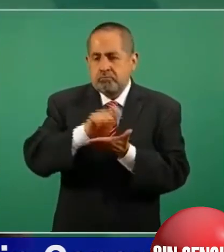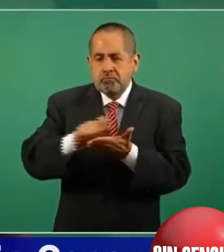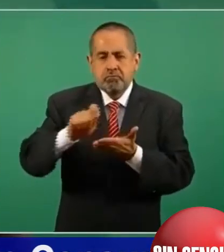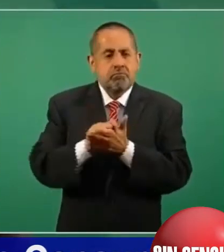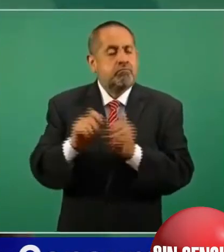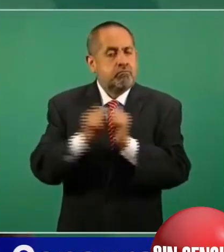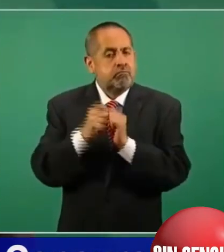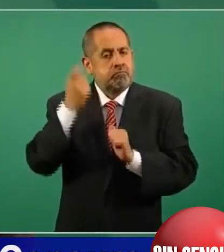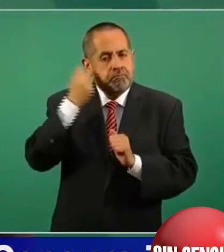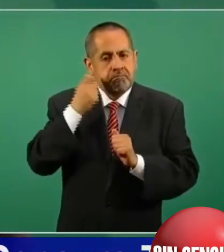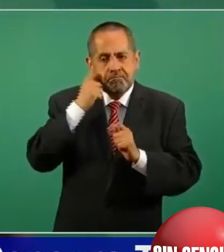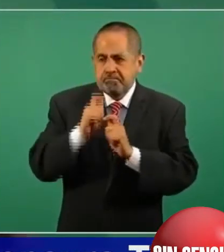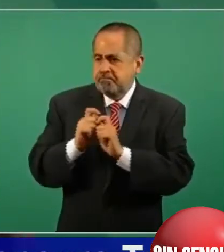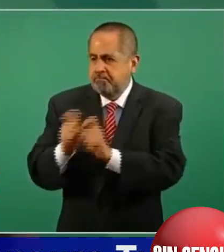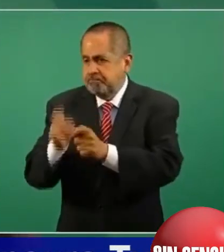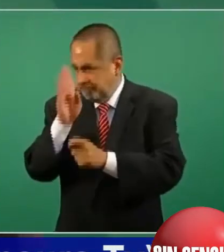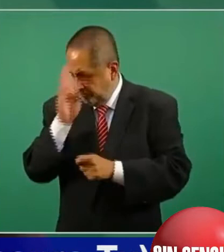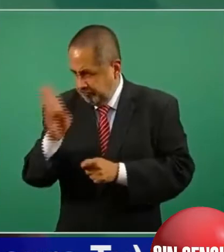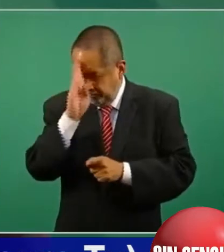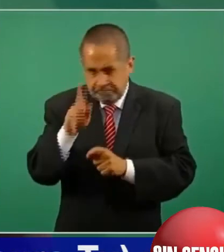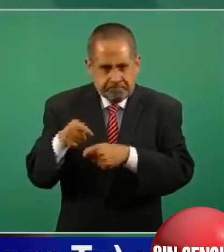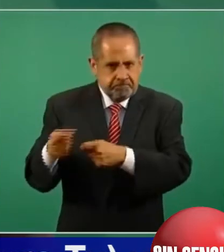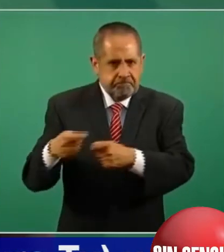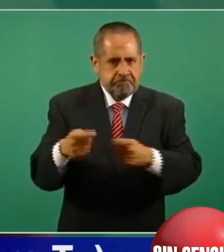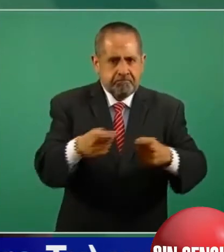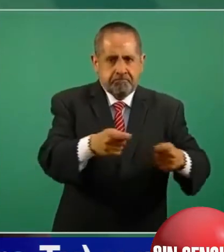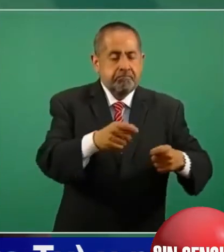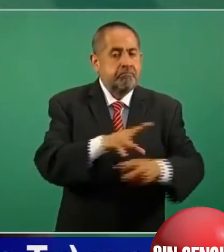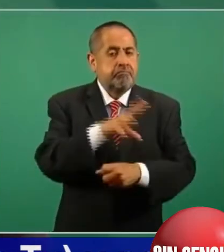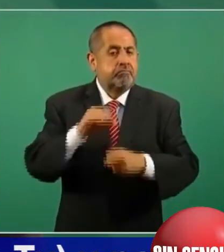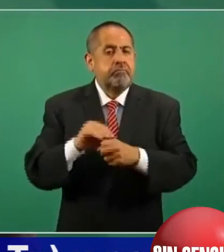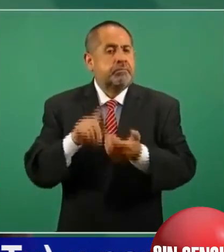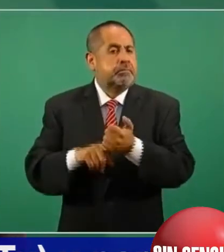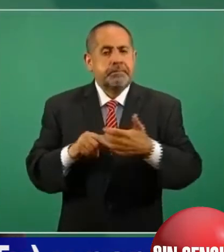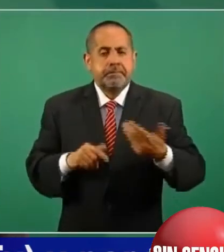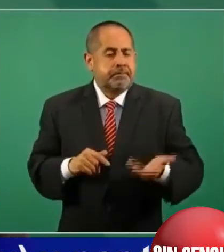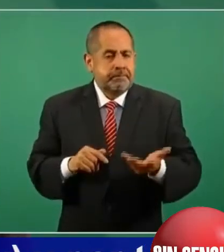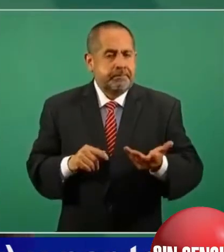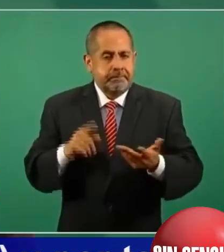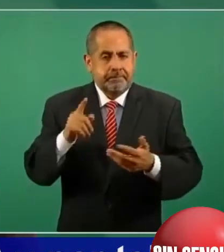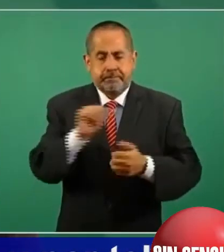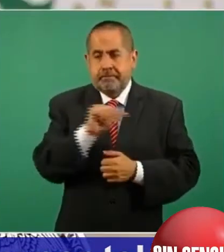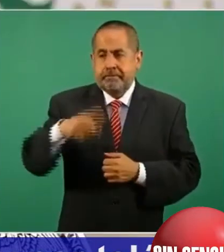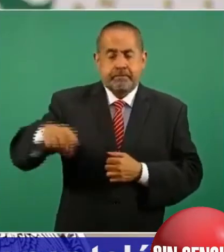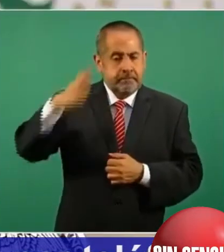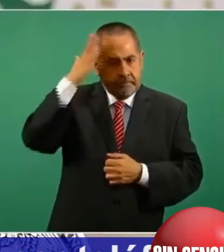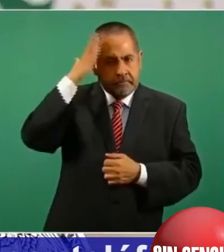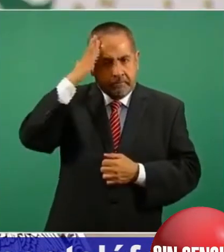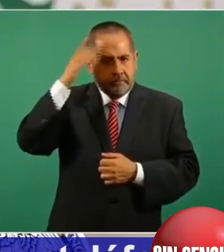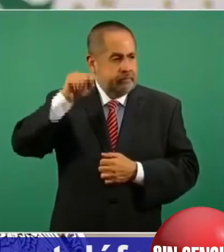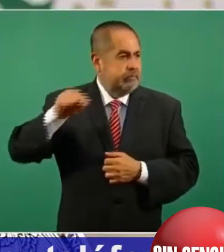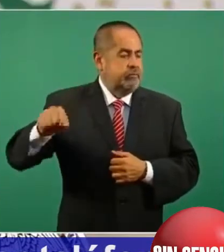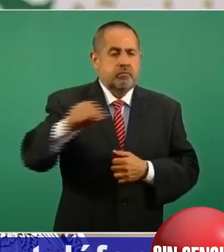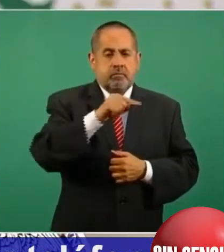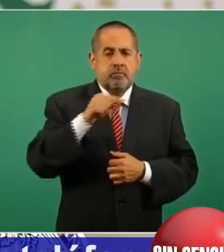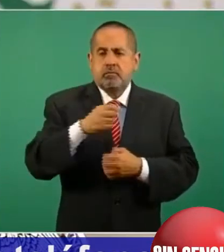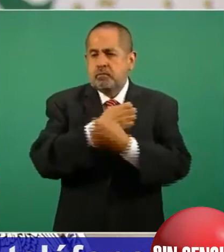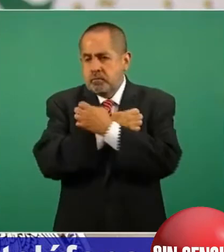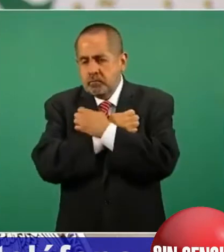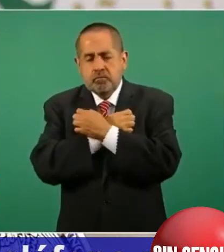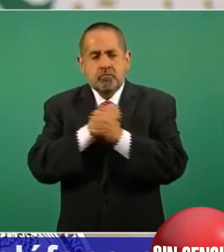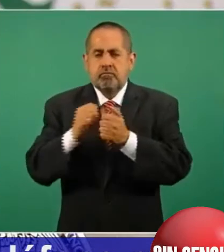atención directa, en donde los líderes